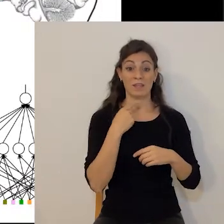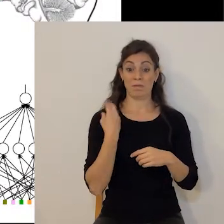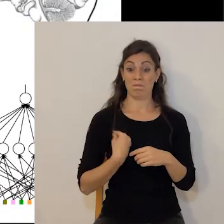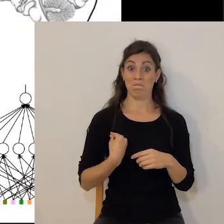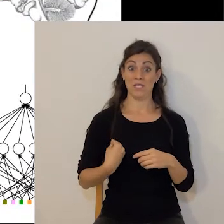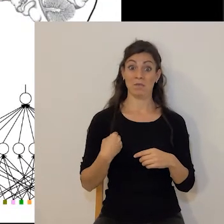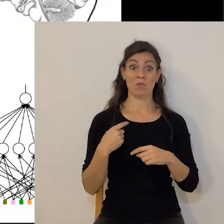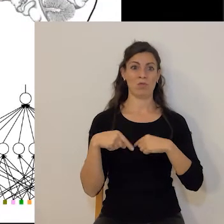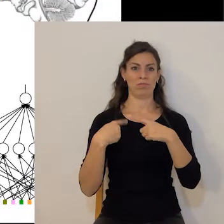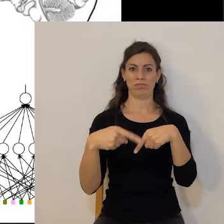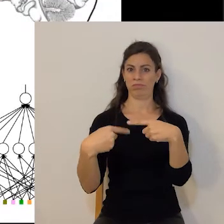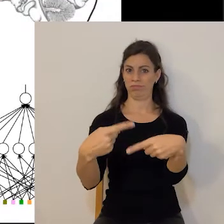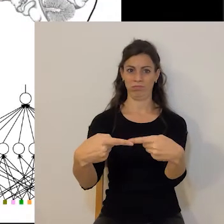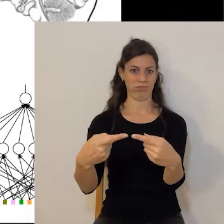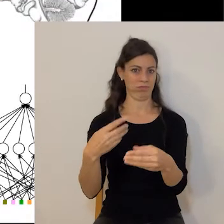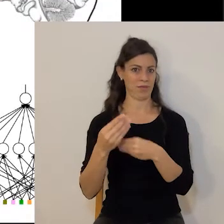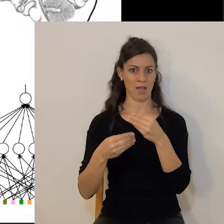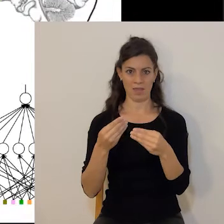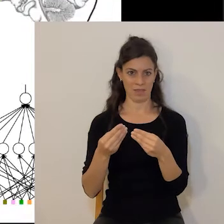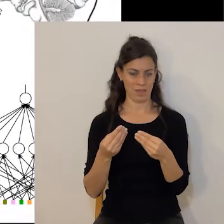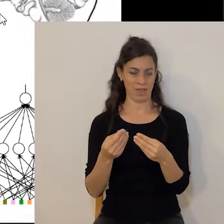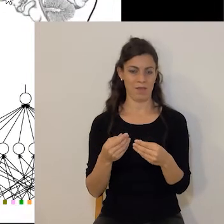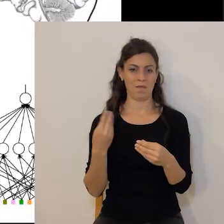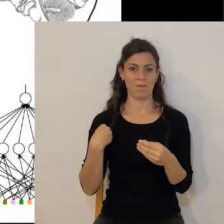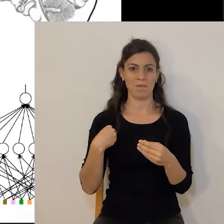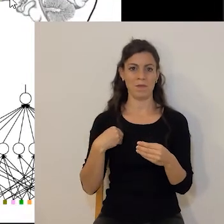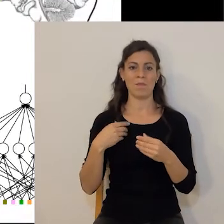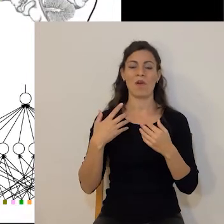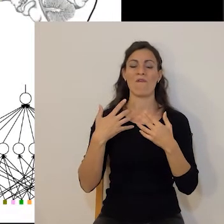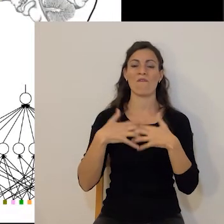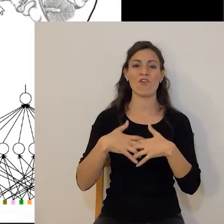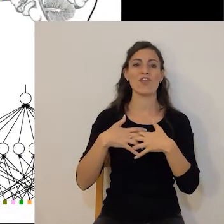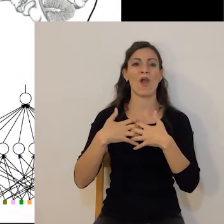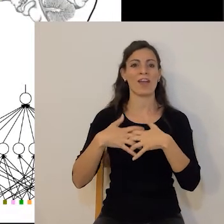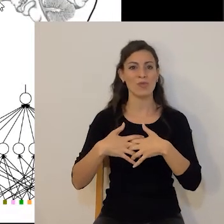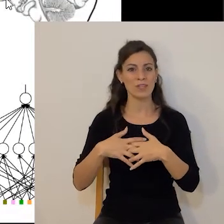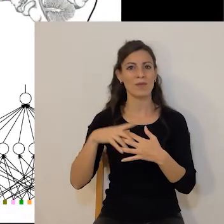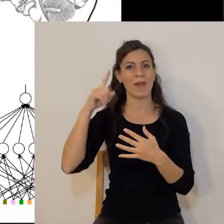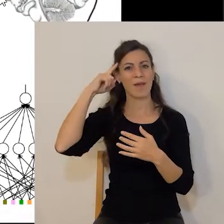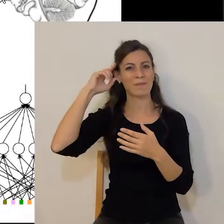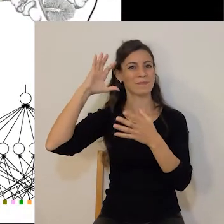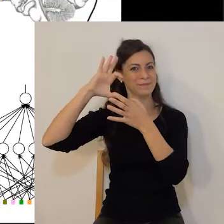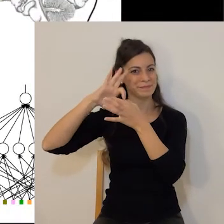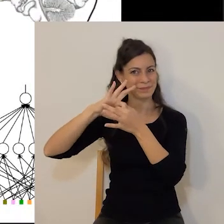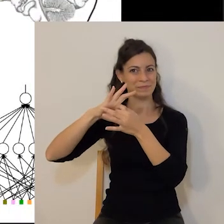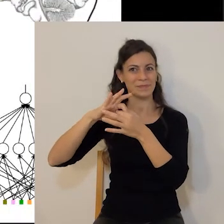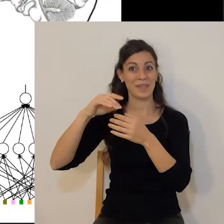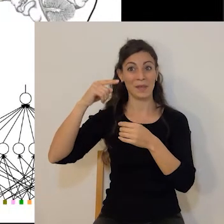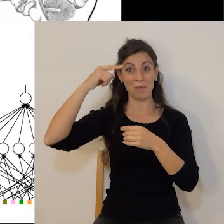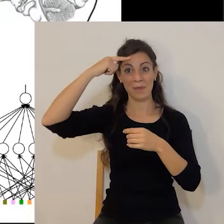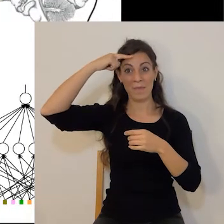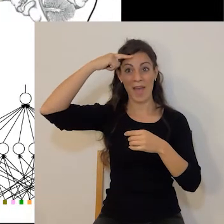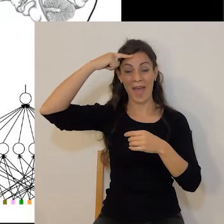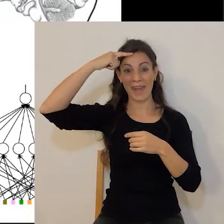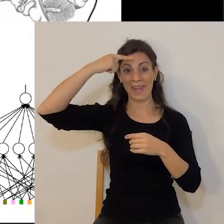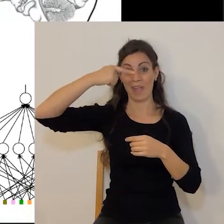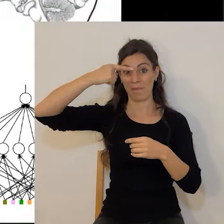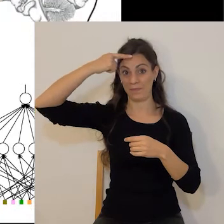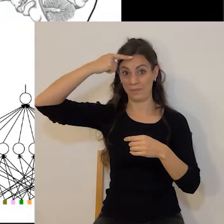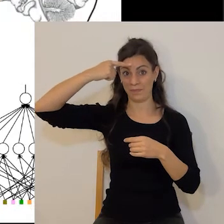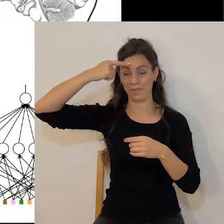diaria tiene que ver precisamente con las funciones ejecutivas. El área prefrontal, este área de aquí, que es el director de